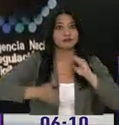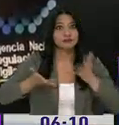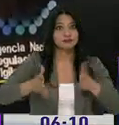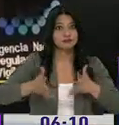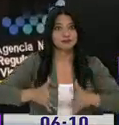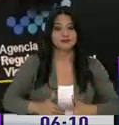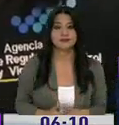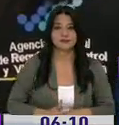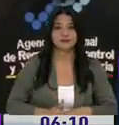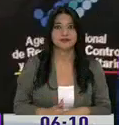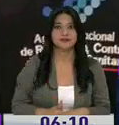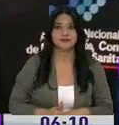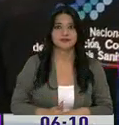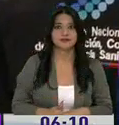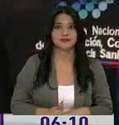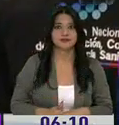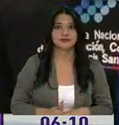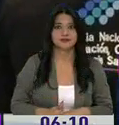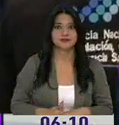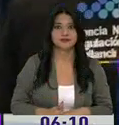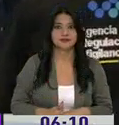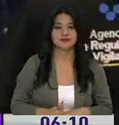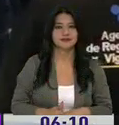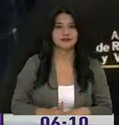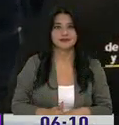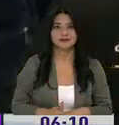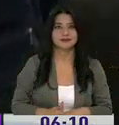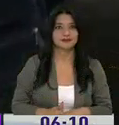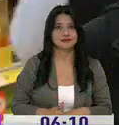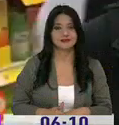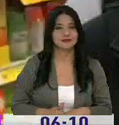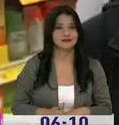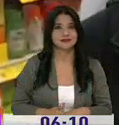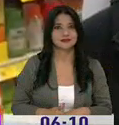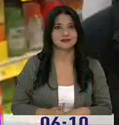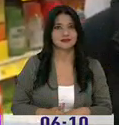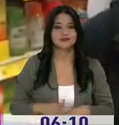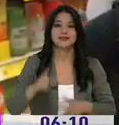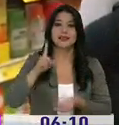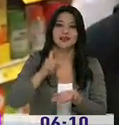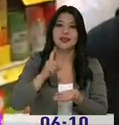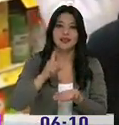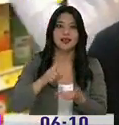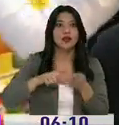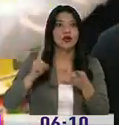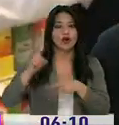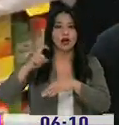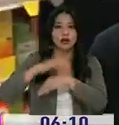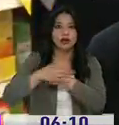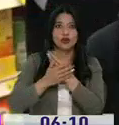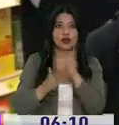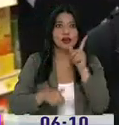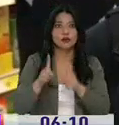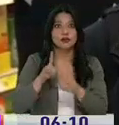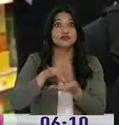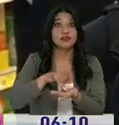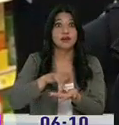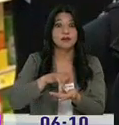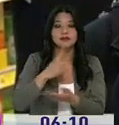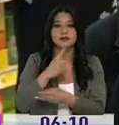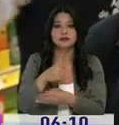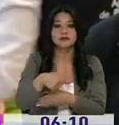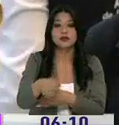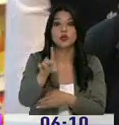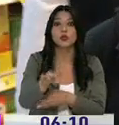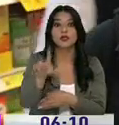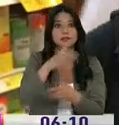hemos encontrado ya un desabastecimiento total de lo que es geles antisépticos. La mayoría de las farmacias nos han dicho que ya el día lunes nuevamente